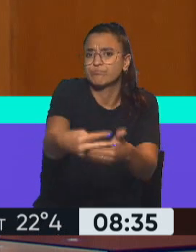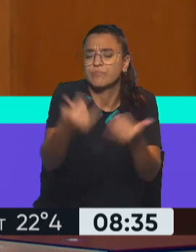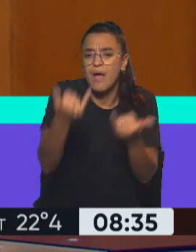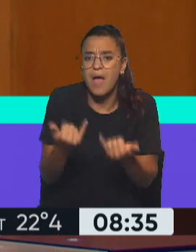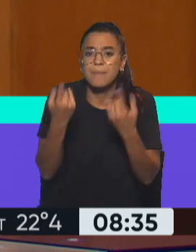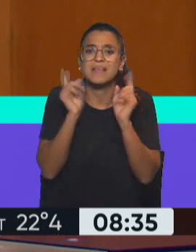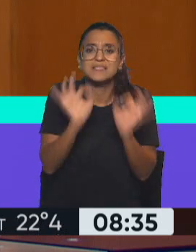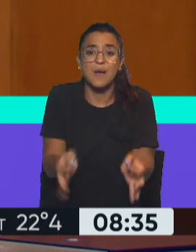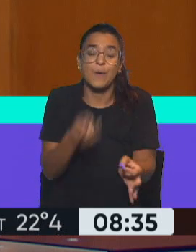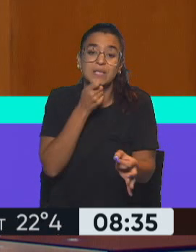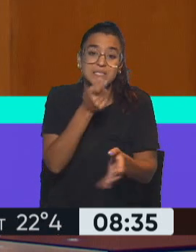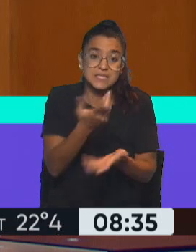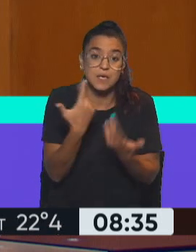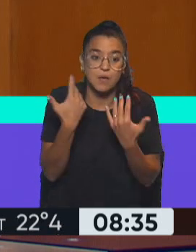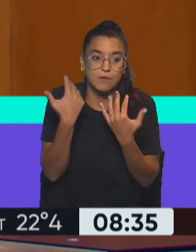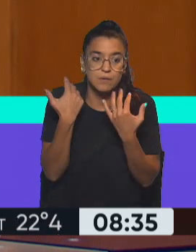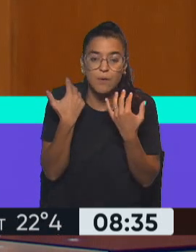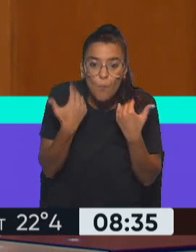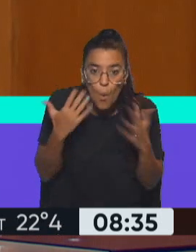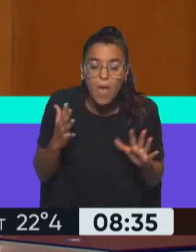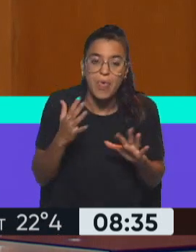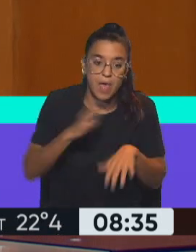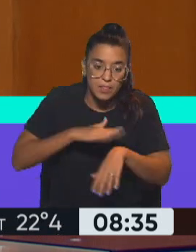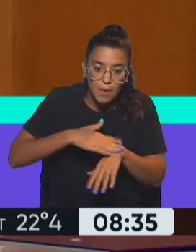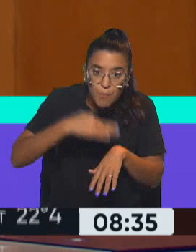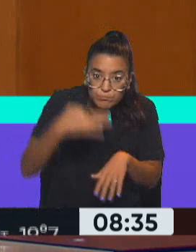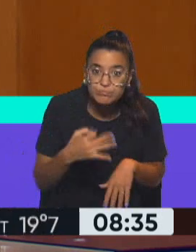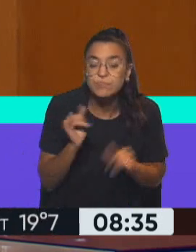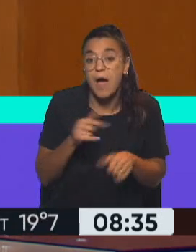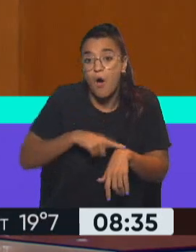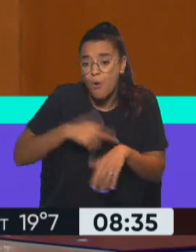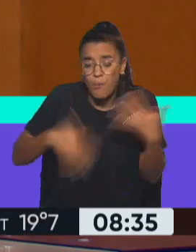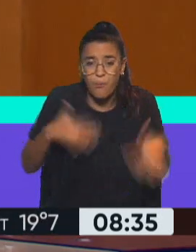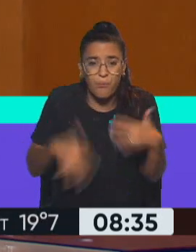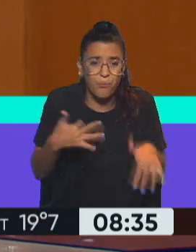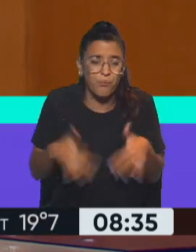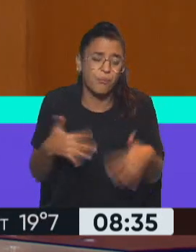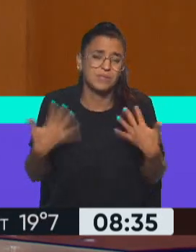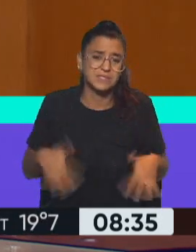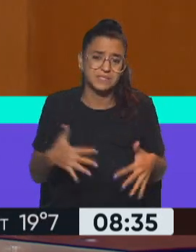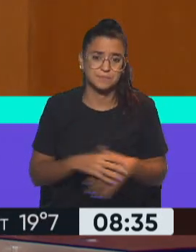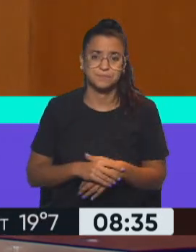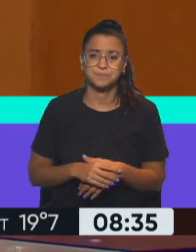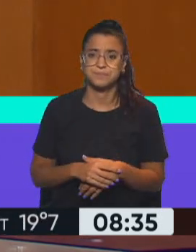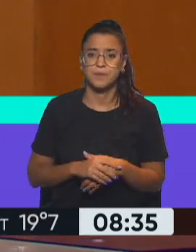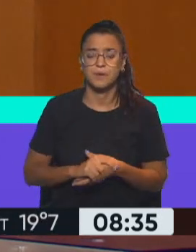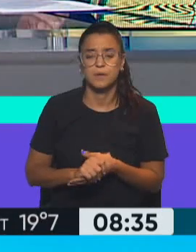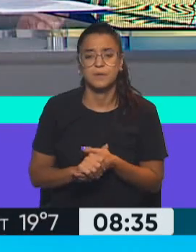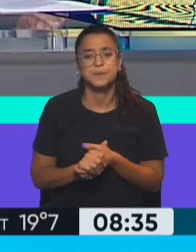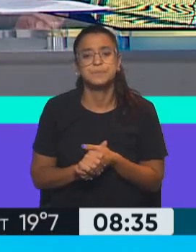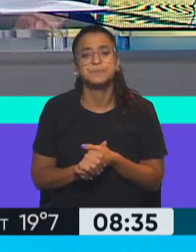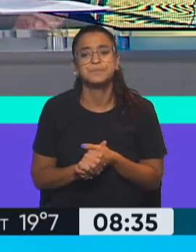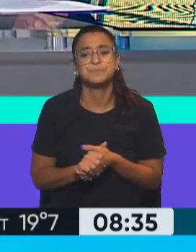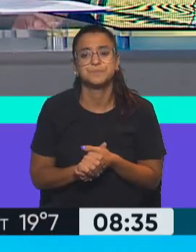determinar si se va a llegar o no estamos insisto en una cuenta regresiva muy apretada y está muy apretada de